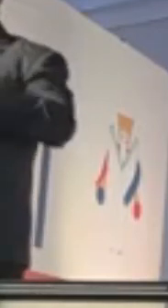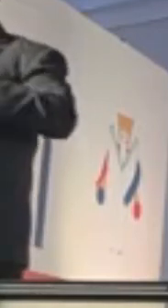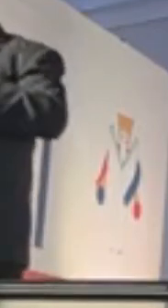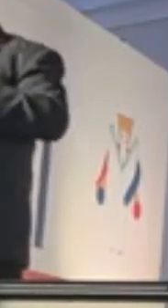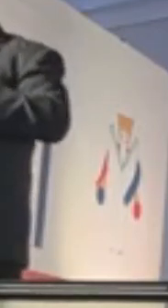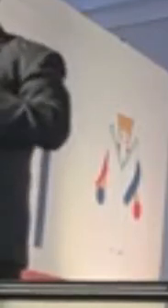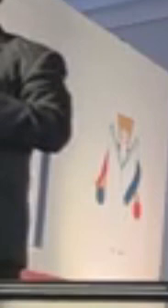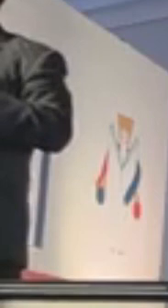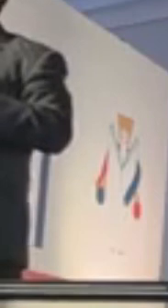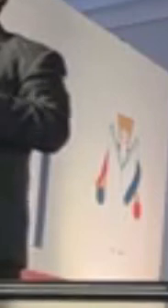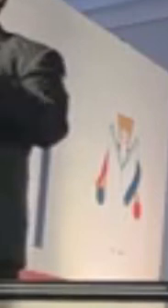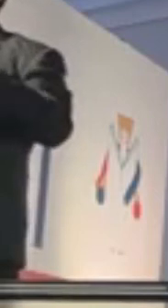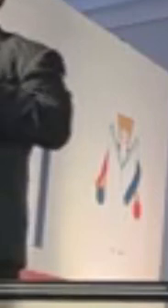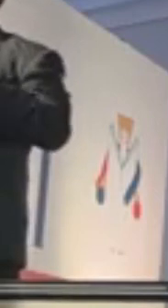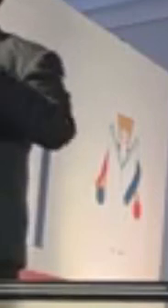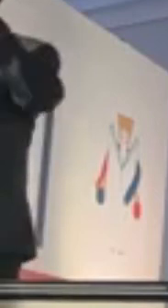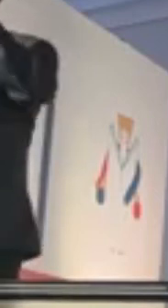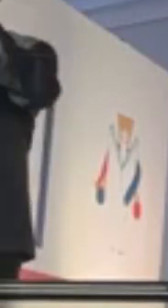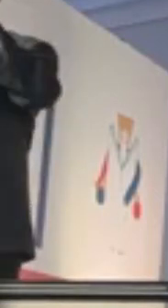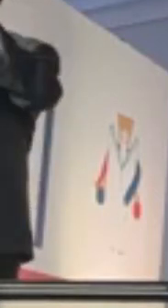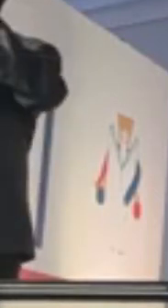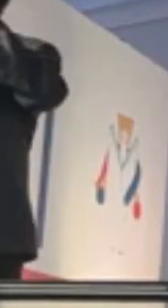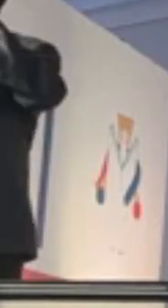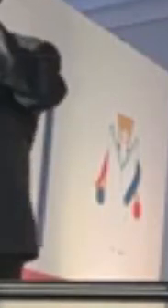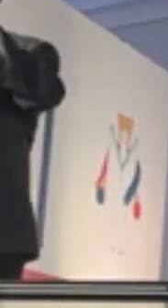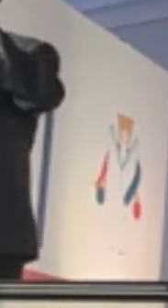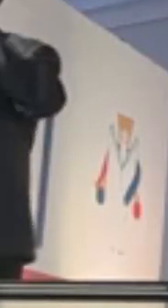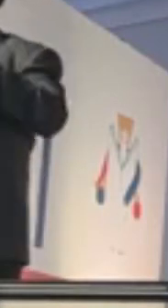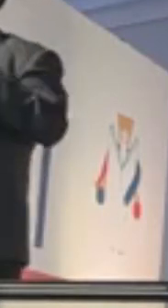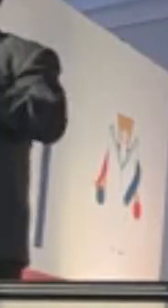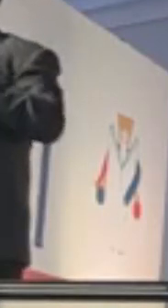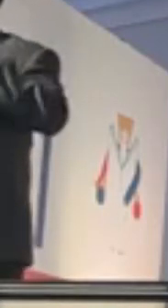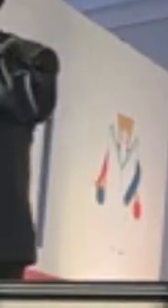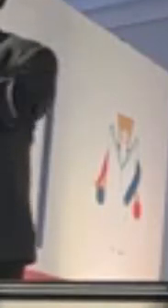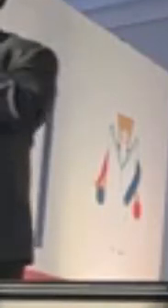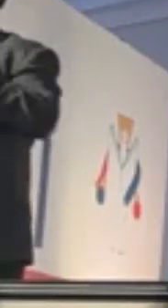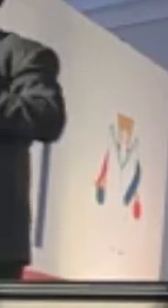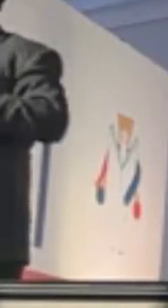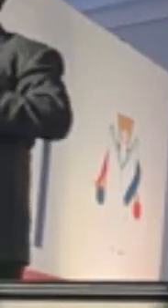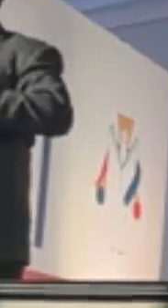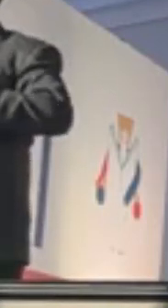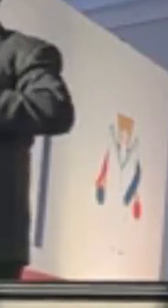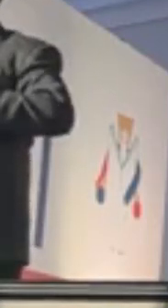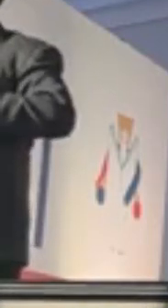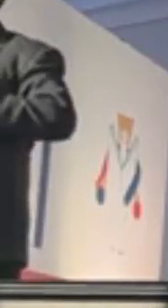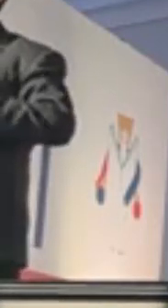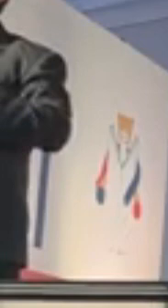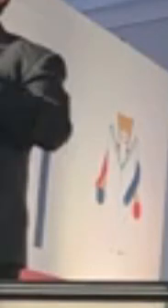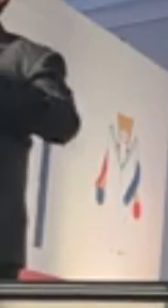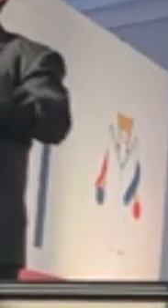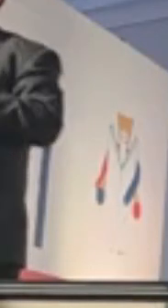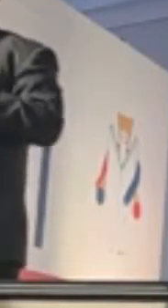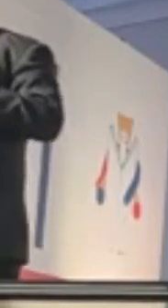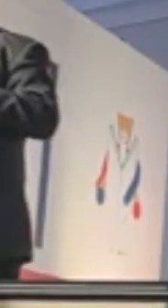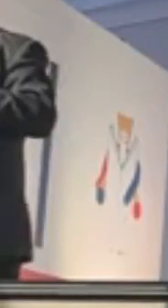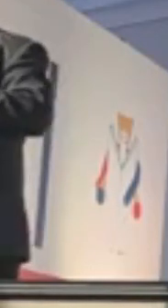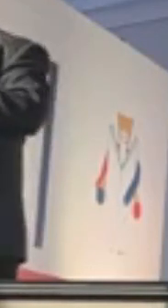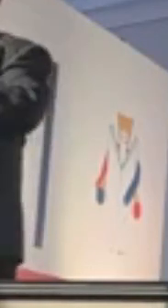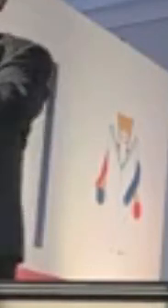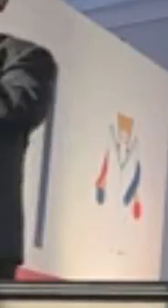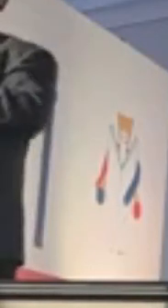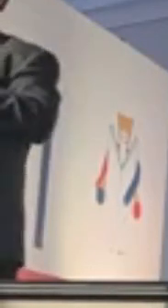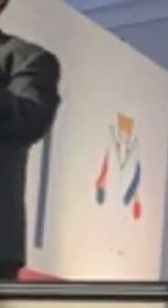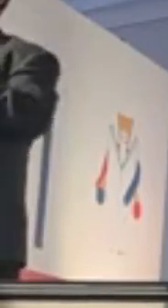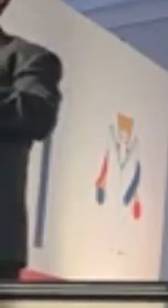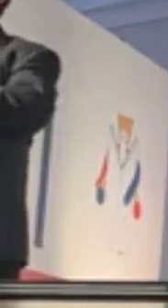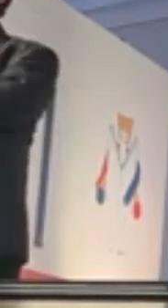y el poder está abajo. Como yo les digo en las reuniones, no seríamos lo que somos ni estaríamos donde estamos sin el apoyo de la gente, incluido el